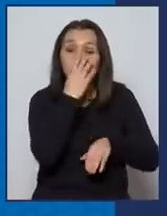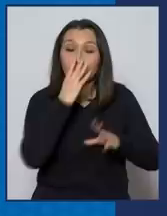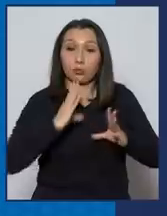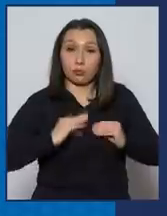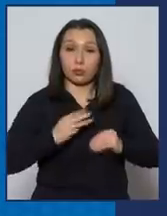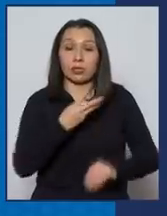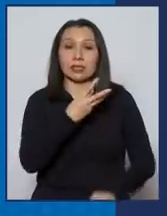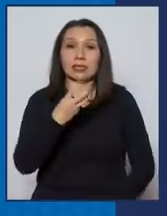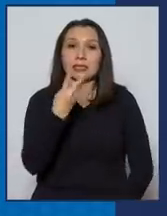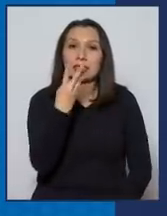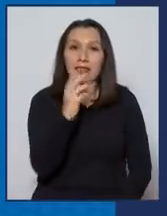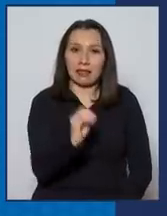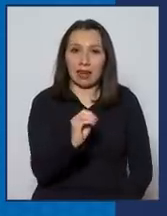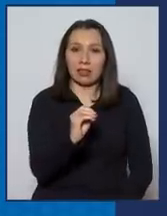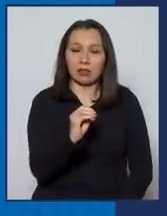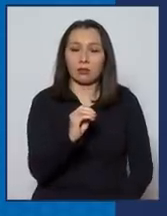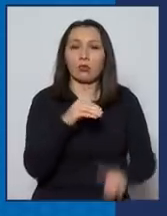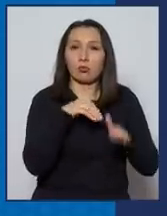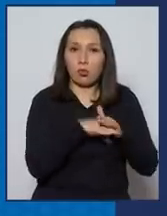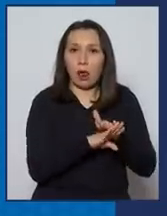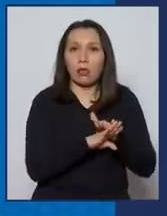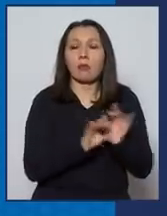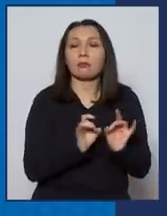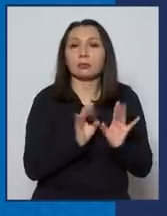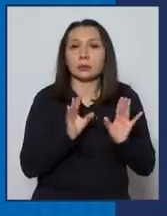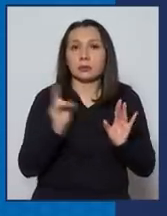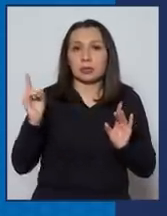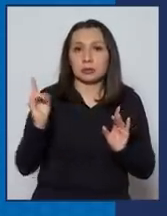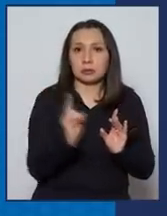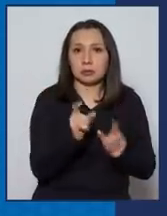de 330 ventiladores.